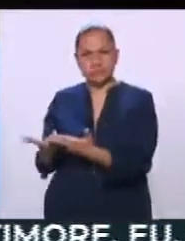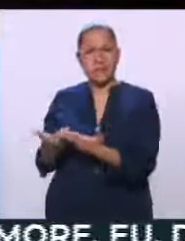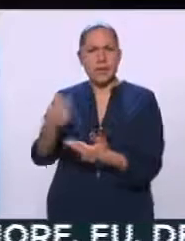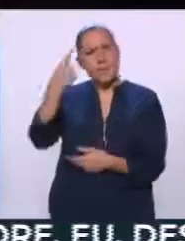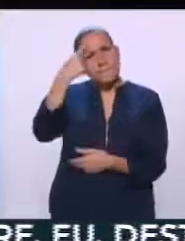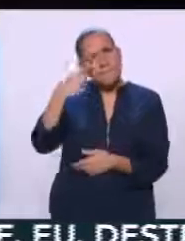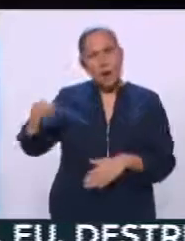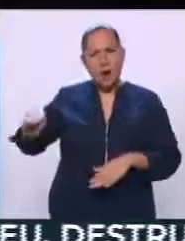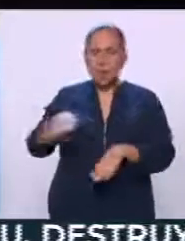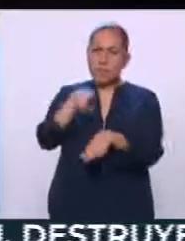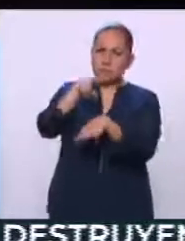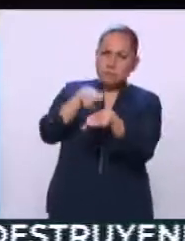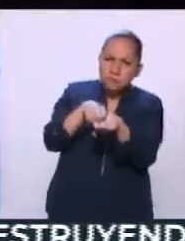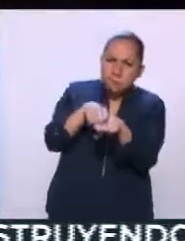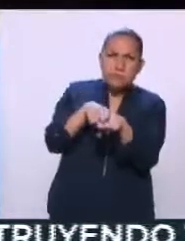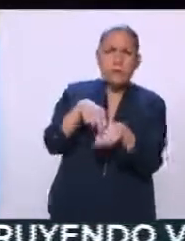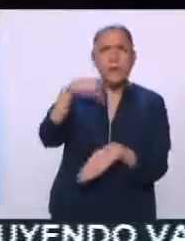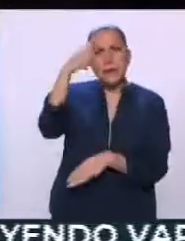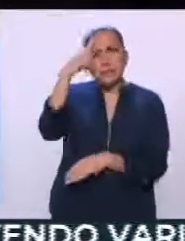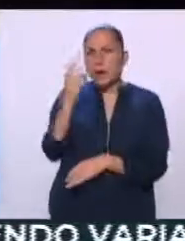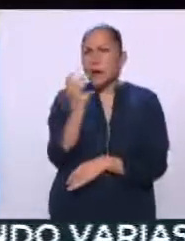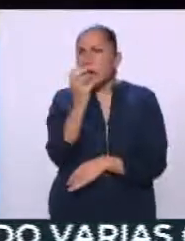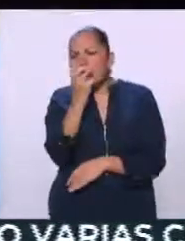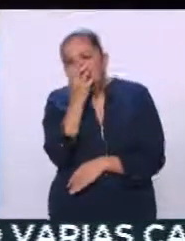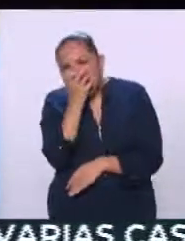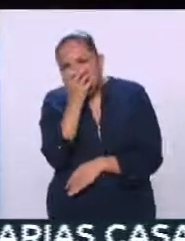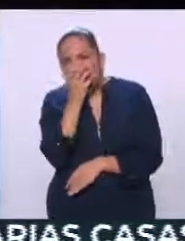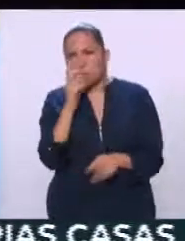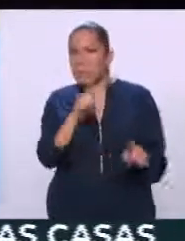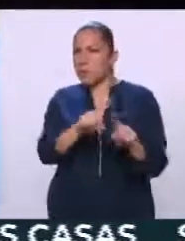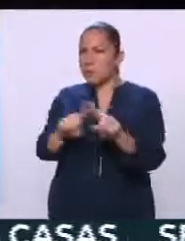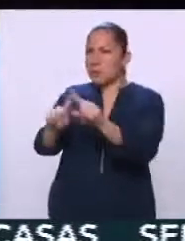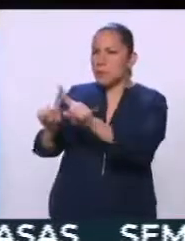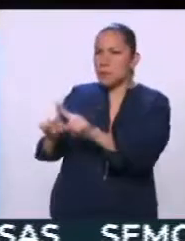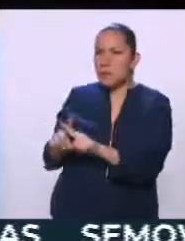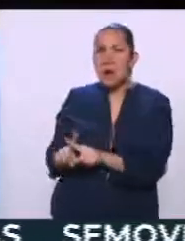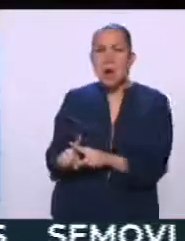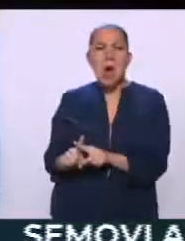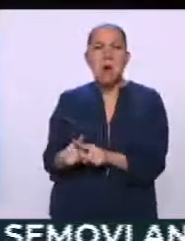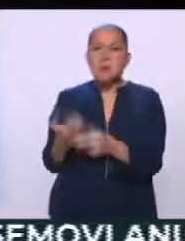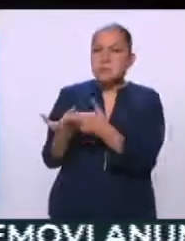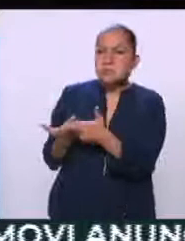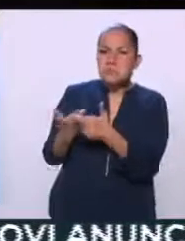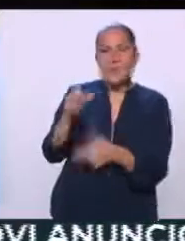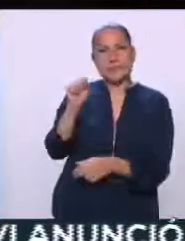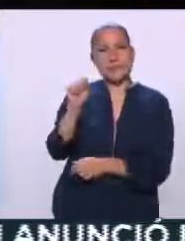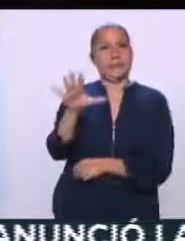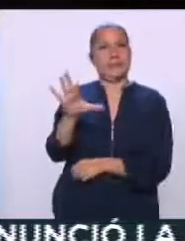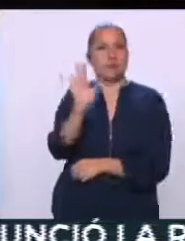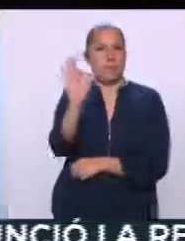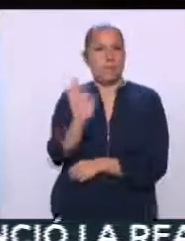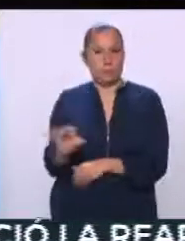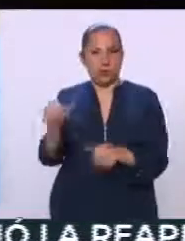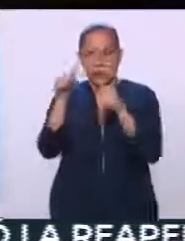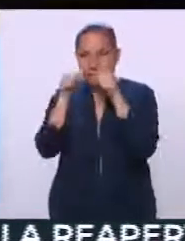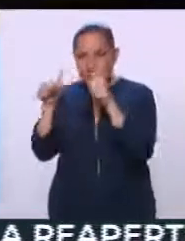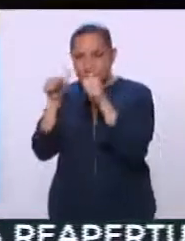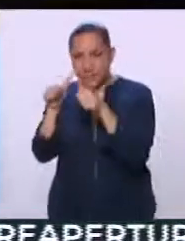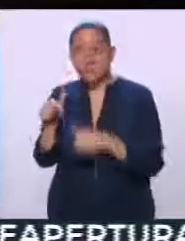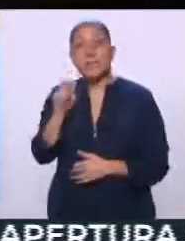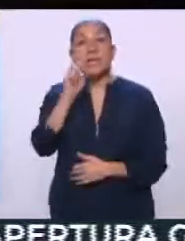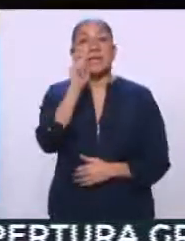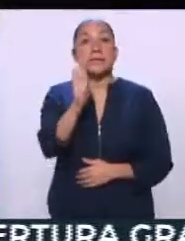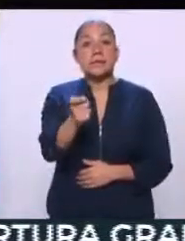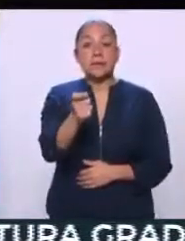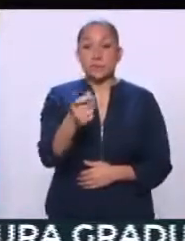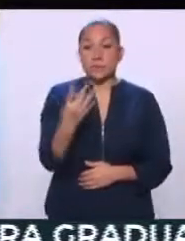ventiladores hablamos de aproximadamente 65%. Es decir, se ganaron aproximadamente 4